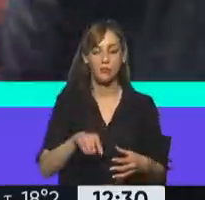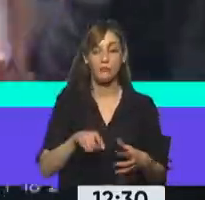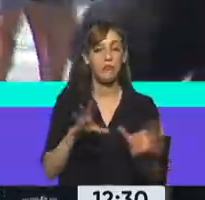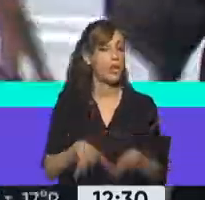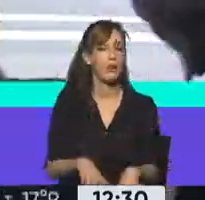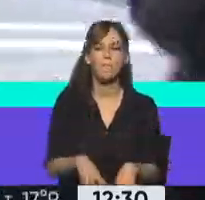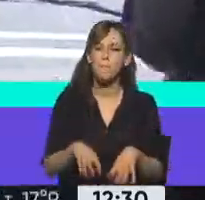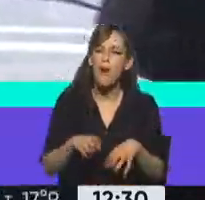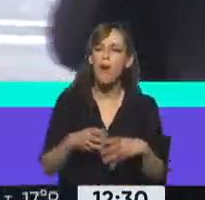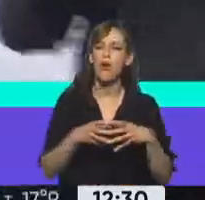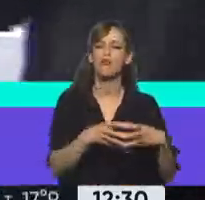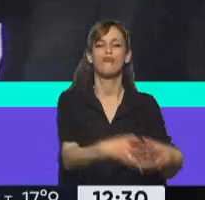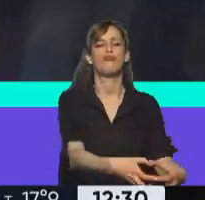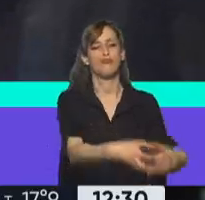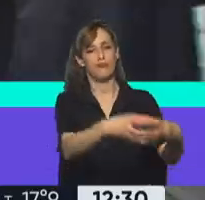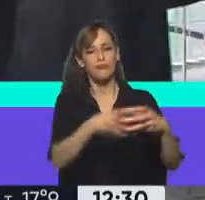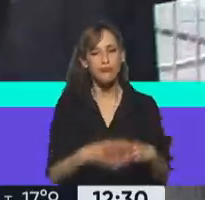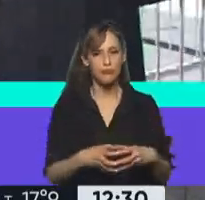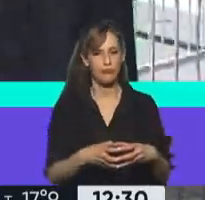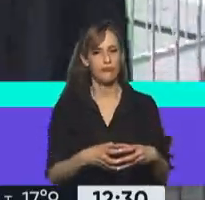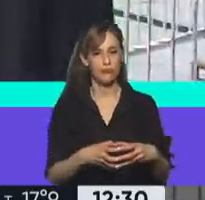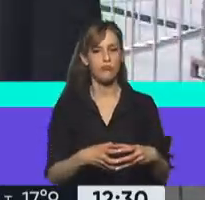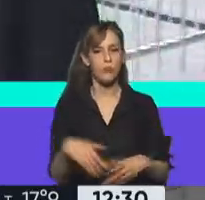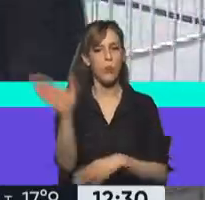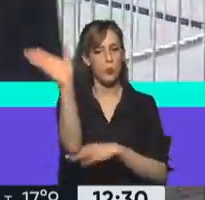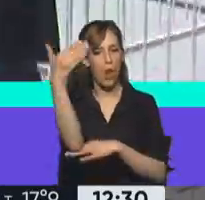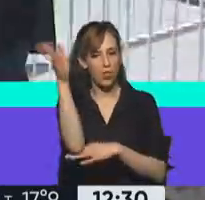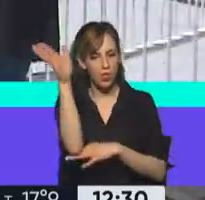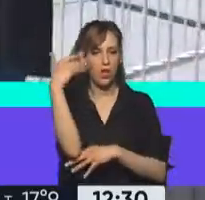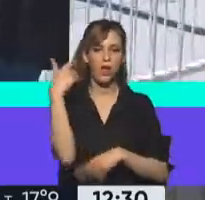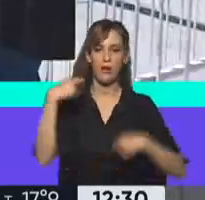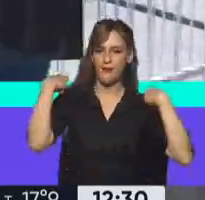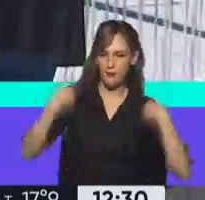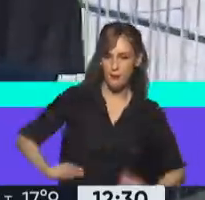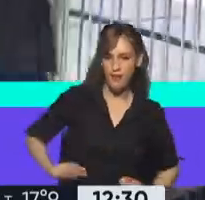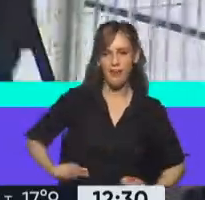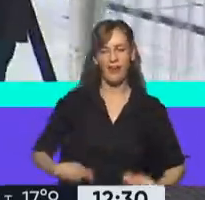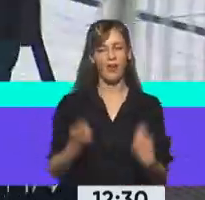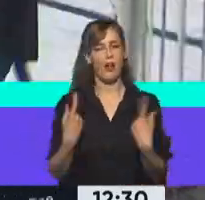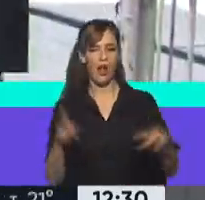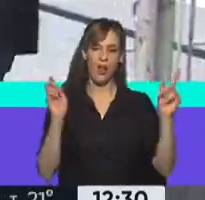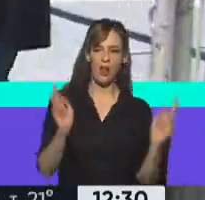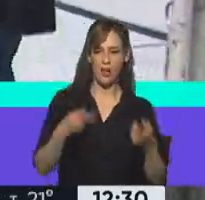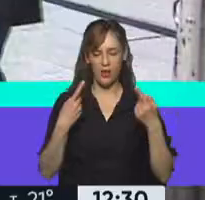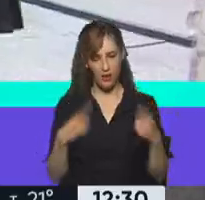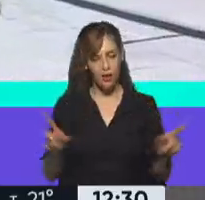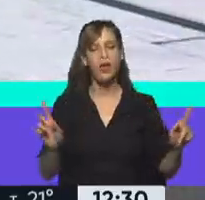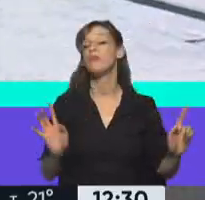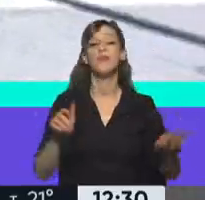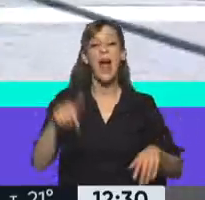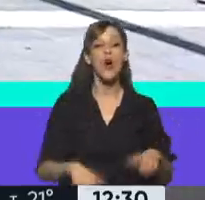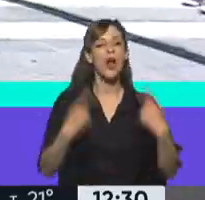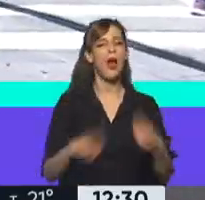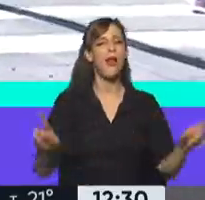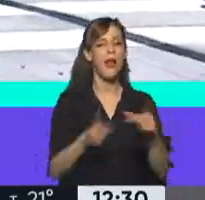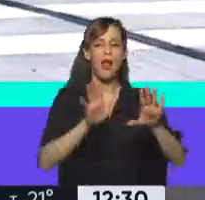acá con sus banderas, con sus remeras, con sus cánticos. Ahora han dejado de cantar por un ratito.